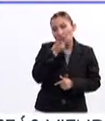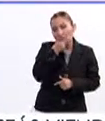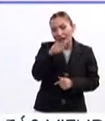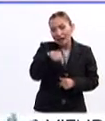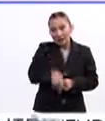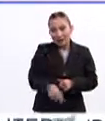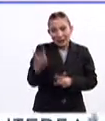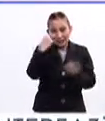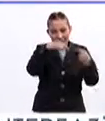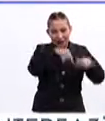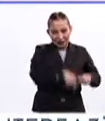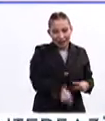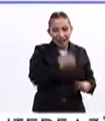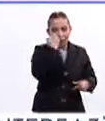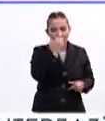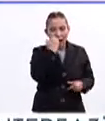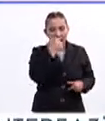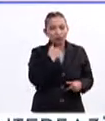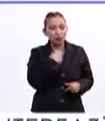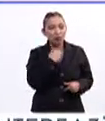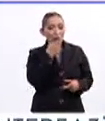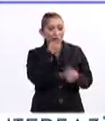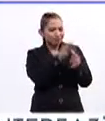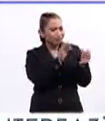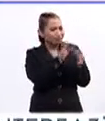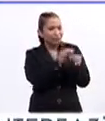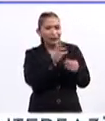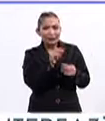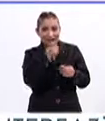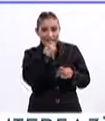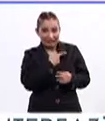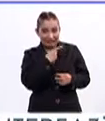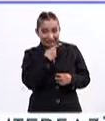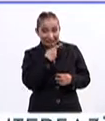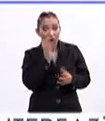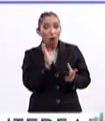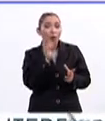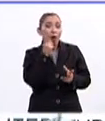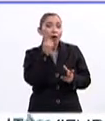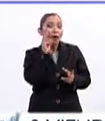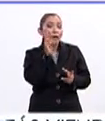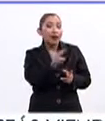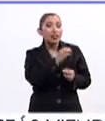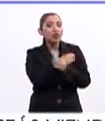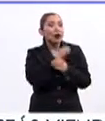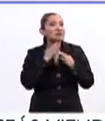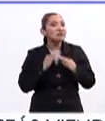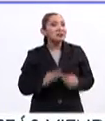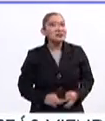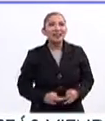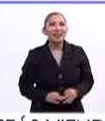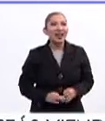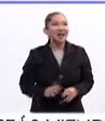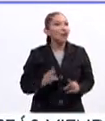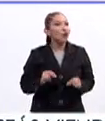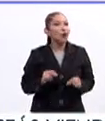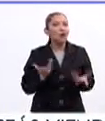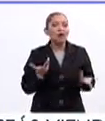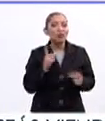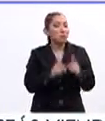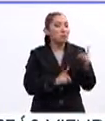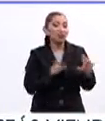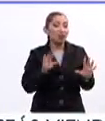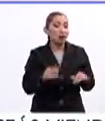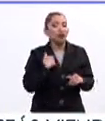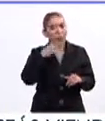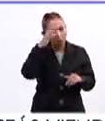comentaba aquí llegando a mi escuela, yo se los comenté, puesto que nos han dicho o nos han hecho ver que la educación física no es solo deporte,